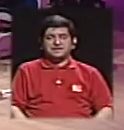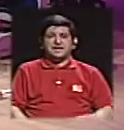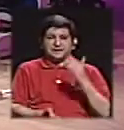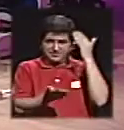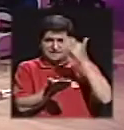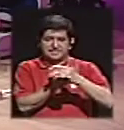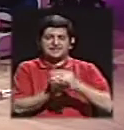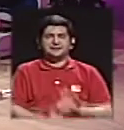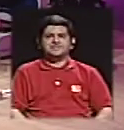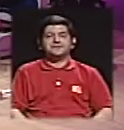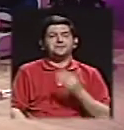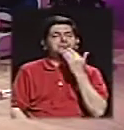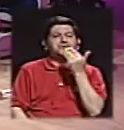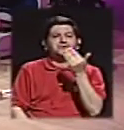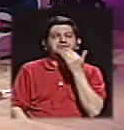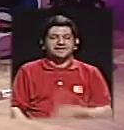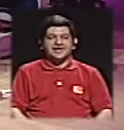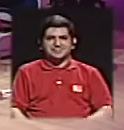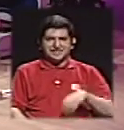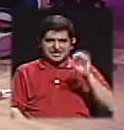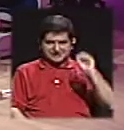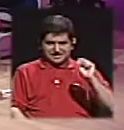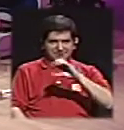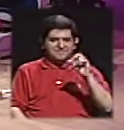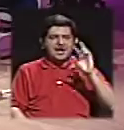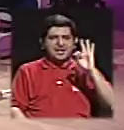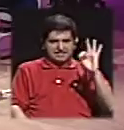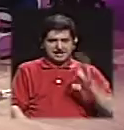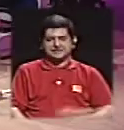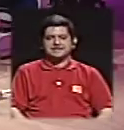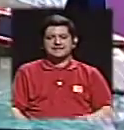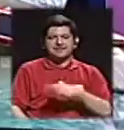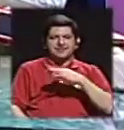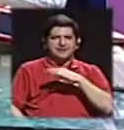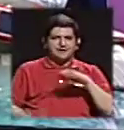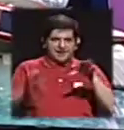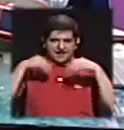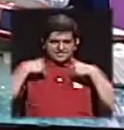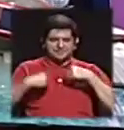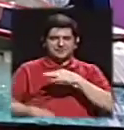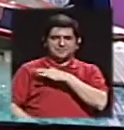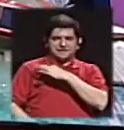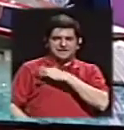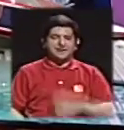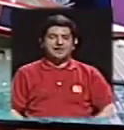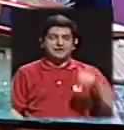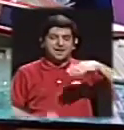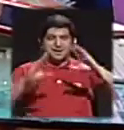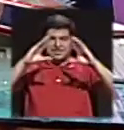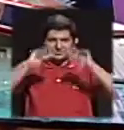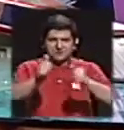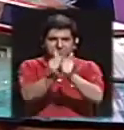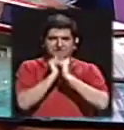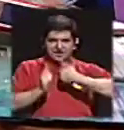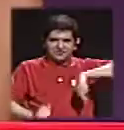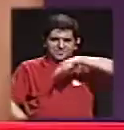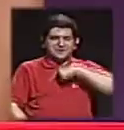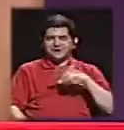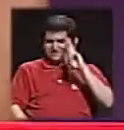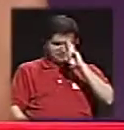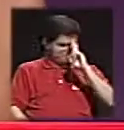interrumpir. Muchas gracias a Silvia y muchas gracias a Teresita por aceptar la invitación y acompañarnos esta noche con